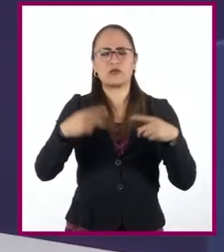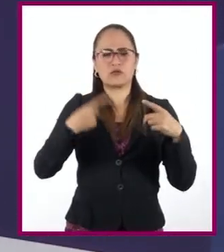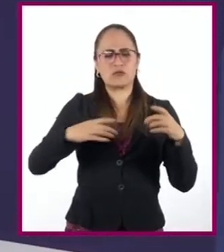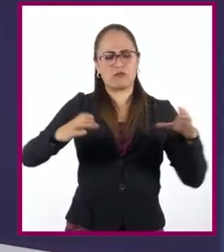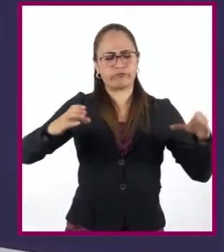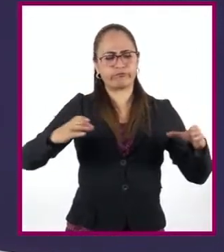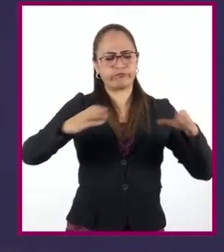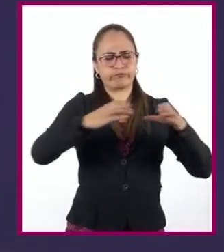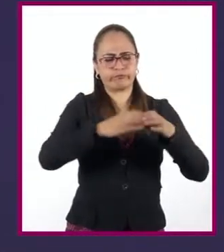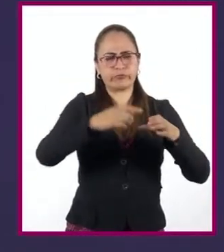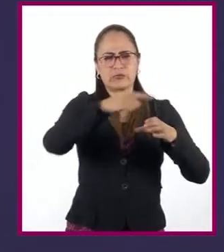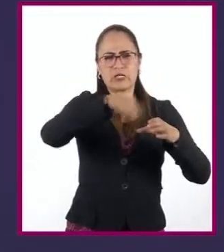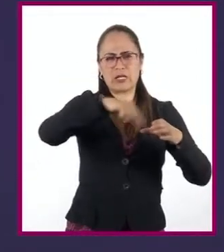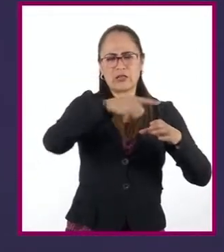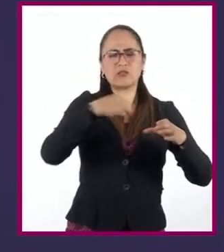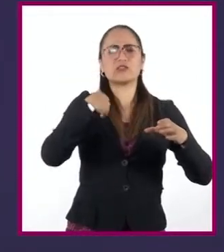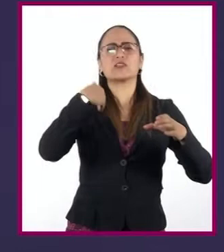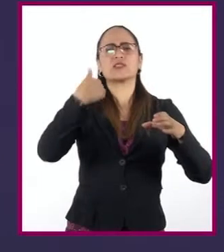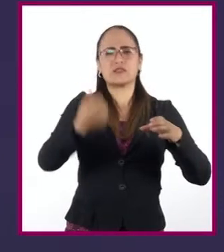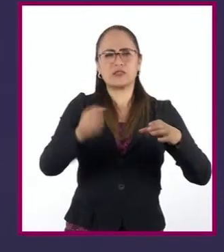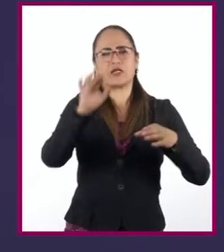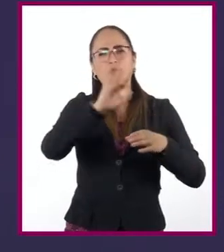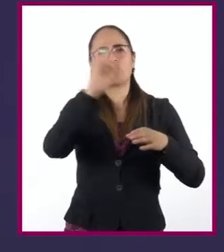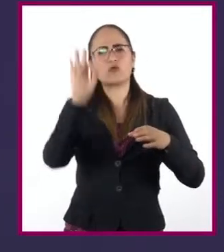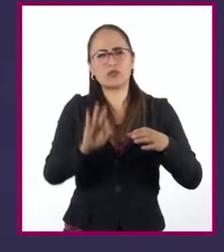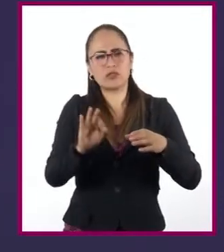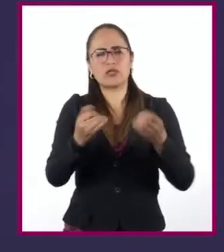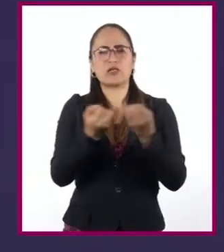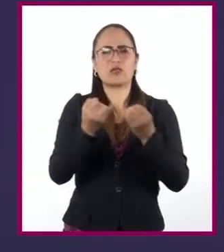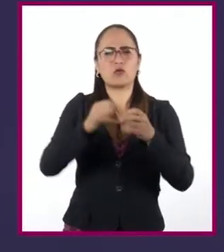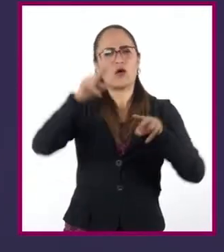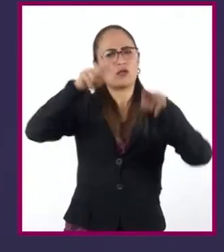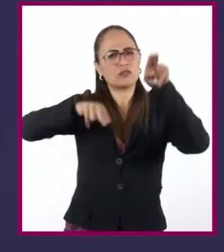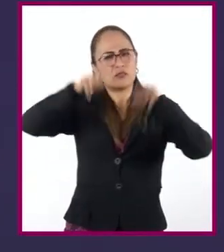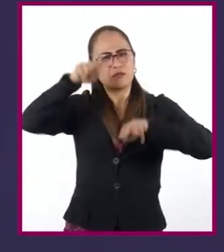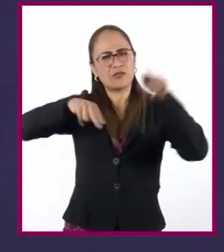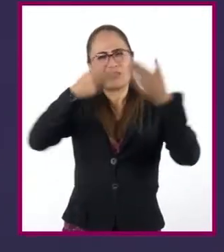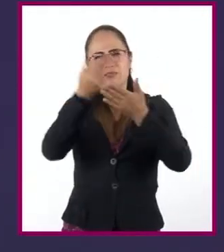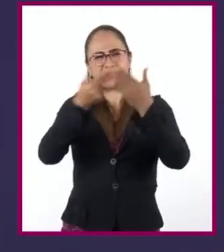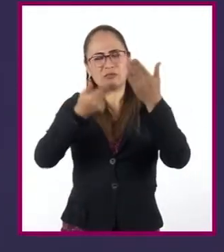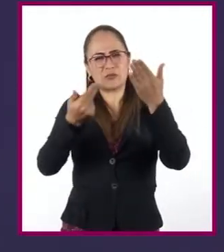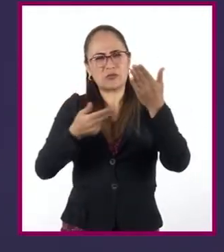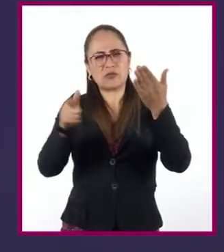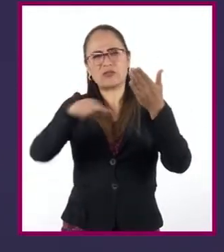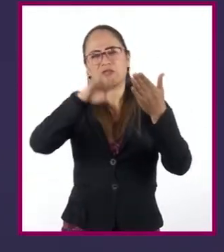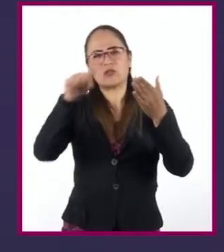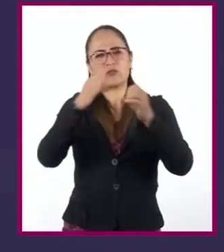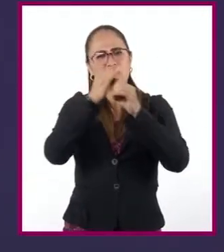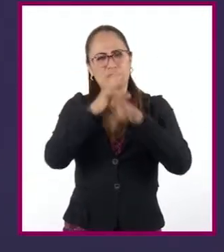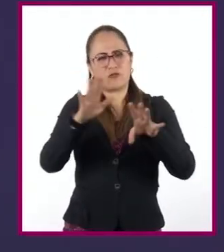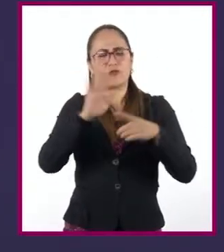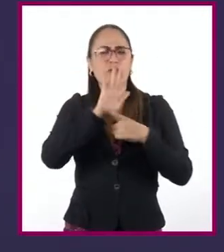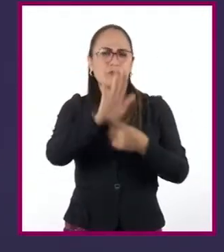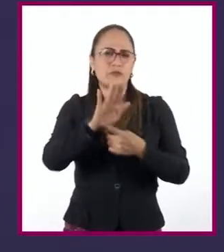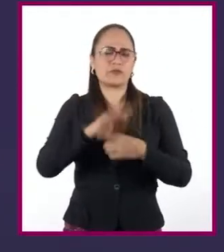considerar para la comprensión de los porcentajes y gráficas que se presentarán en el informe más